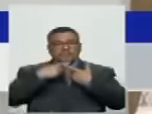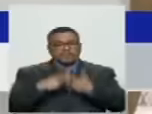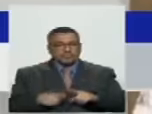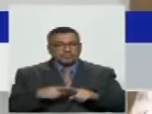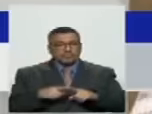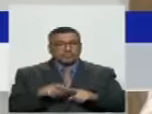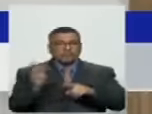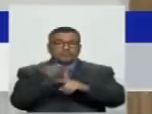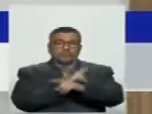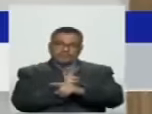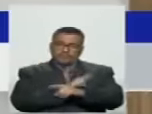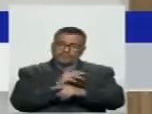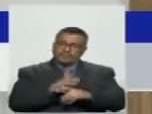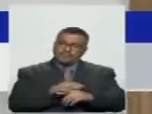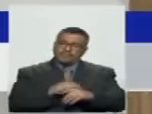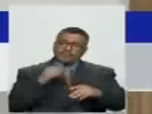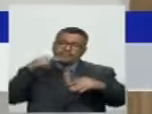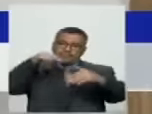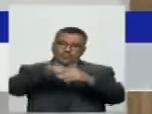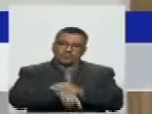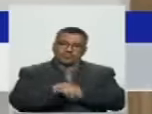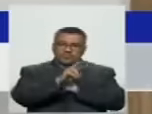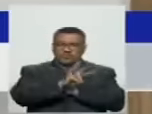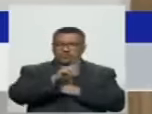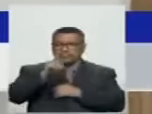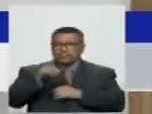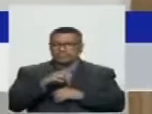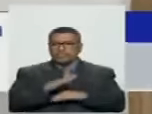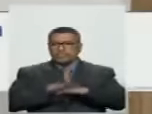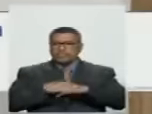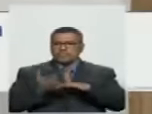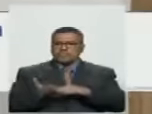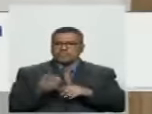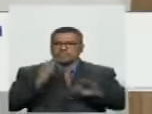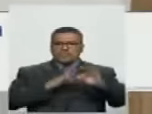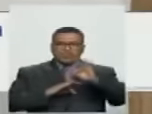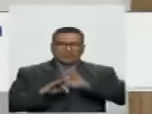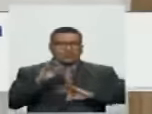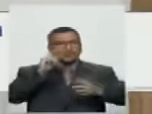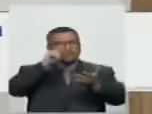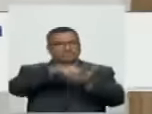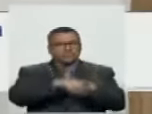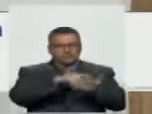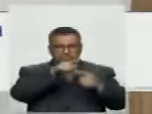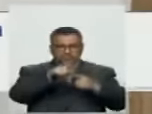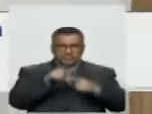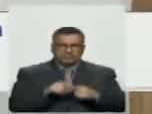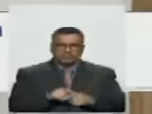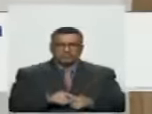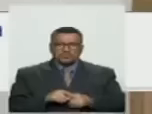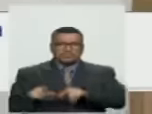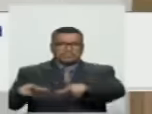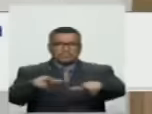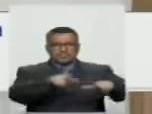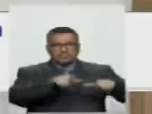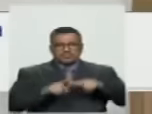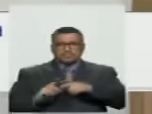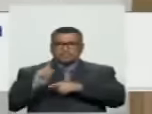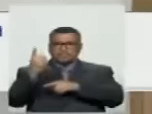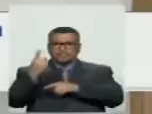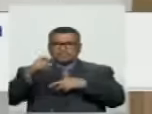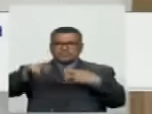aceleró su llegada al XXI porque se protagonizó en esta tierra la